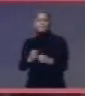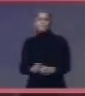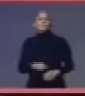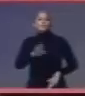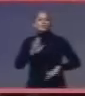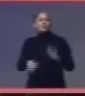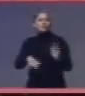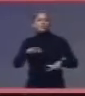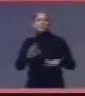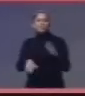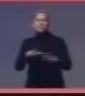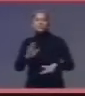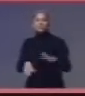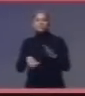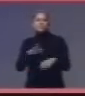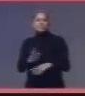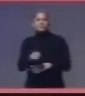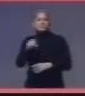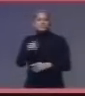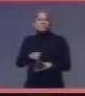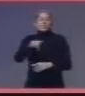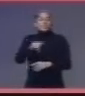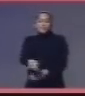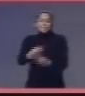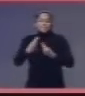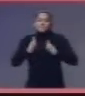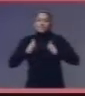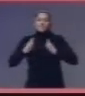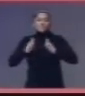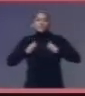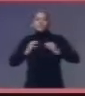yo est es Mi